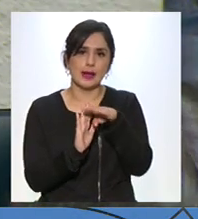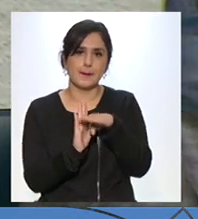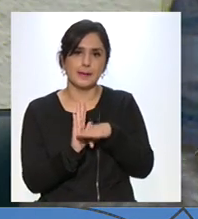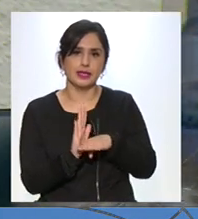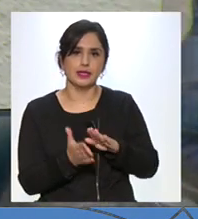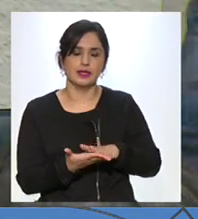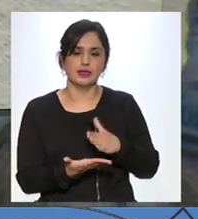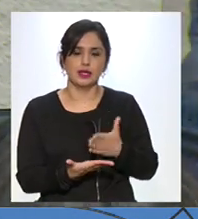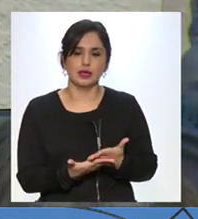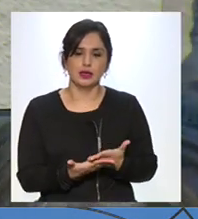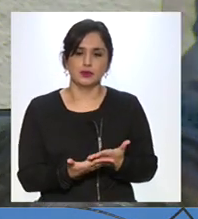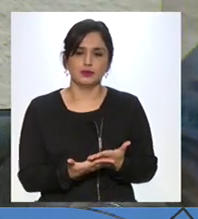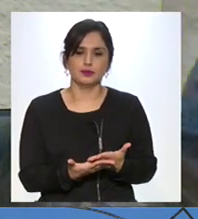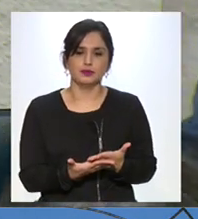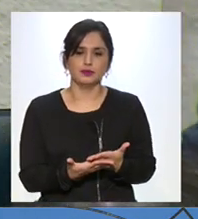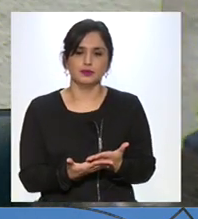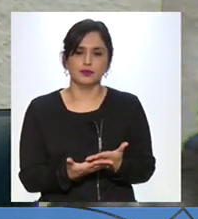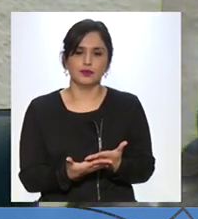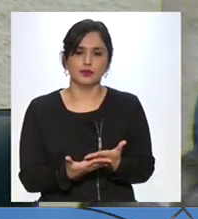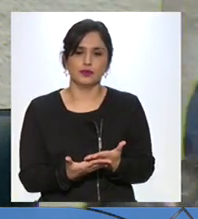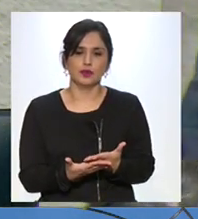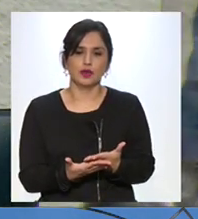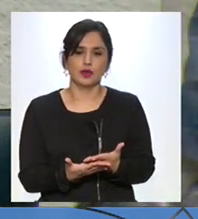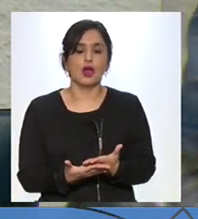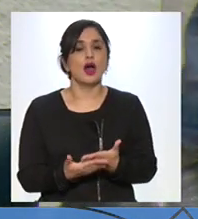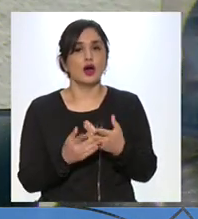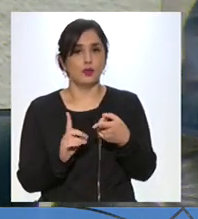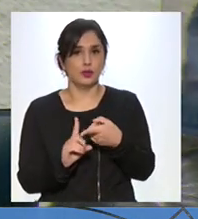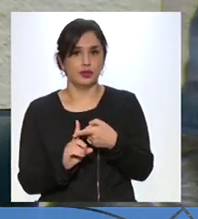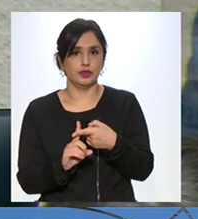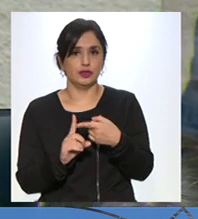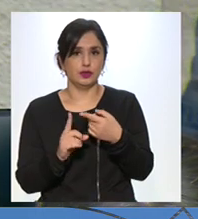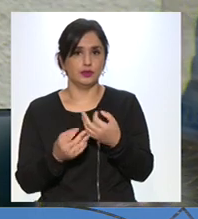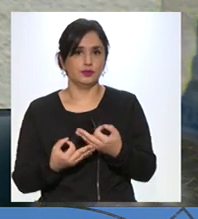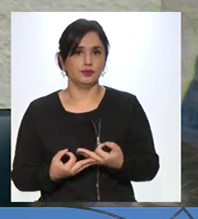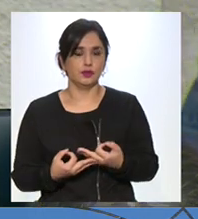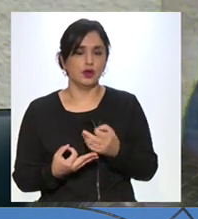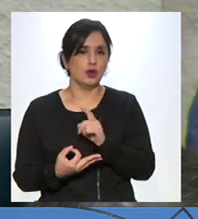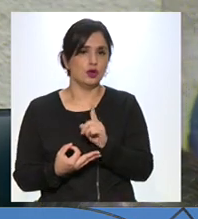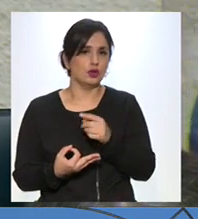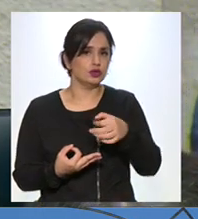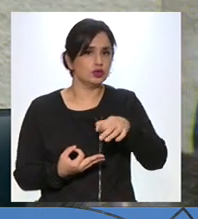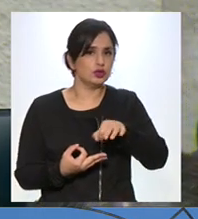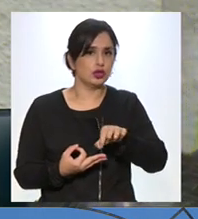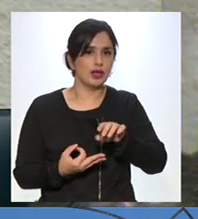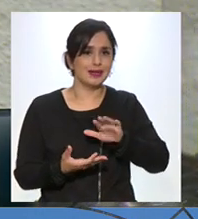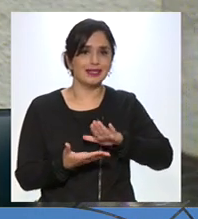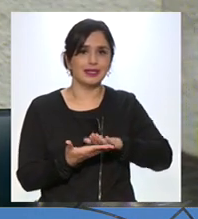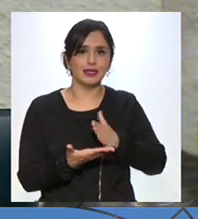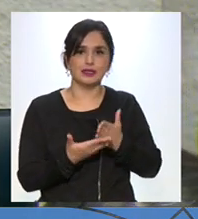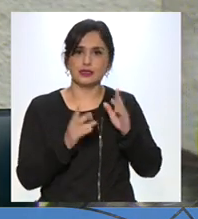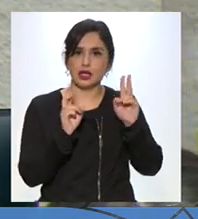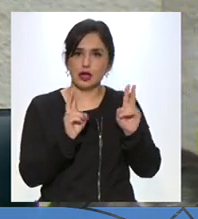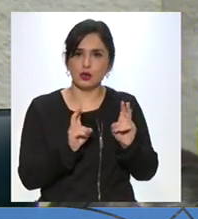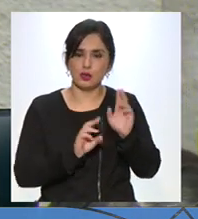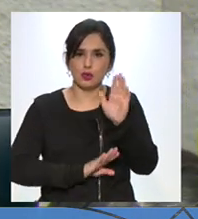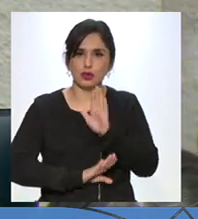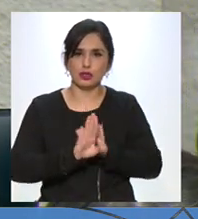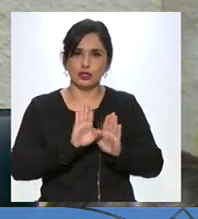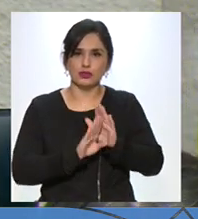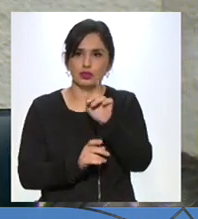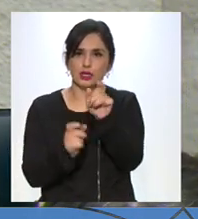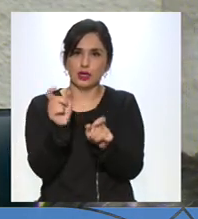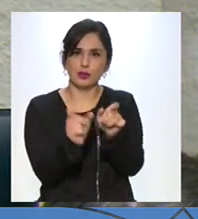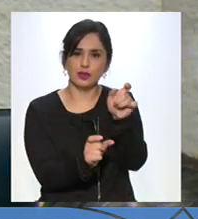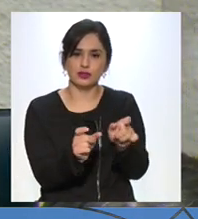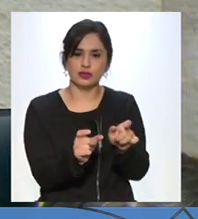sanitarias rinden sus frutos, no solo desde el punto de vista de la salud y protección de la población,